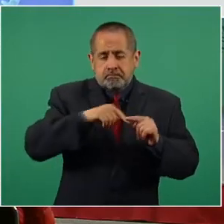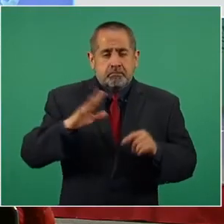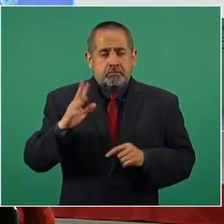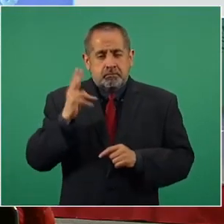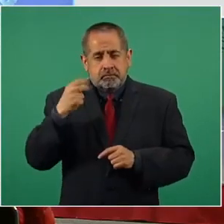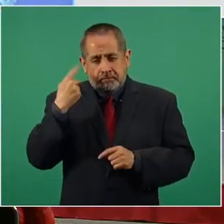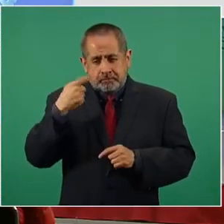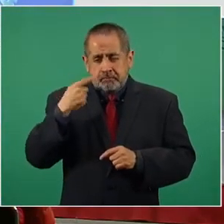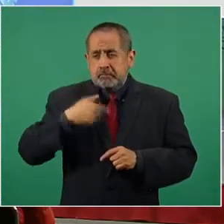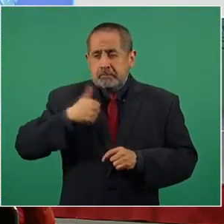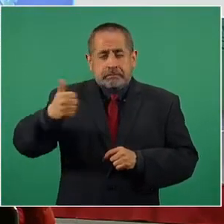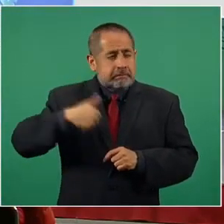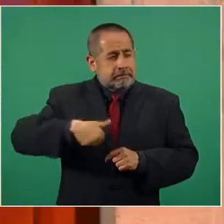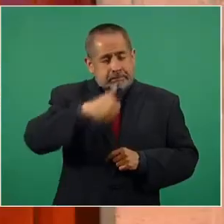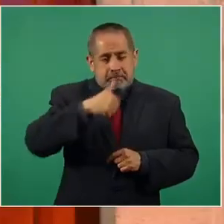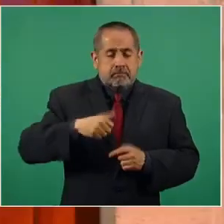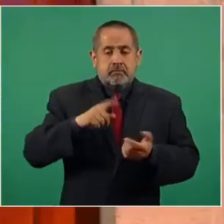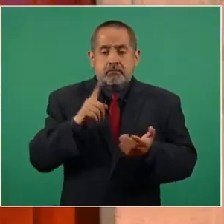vuelo,